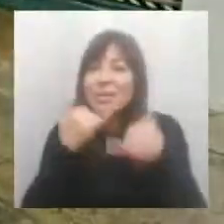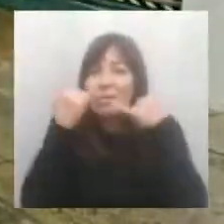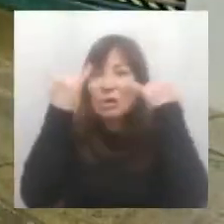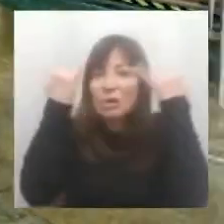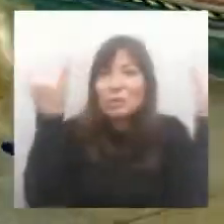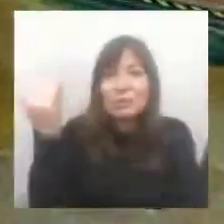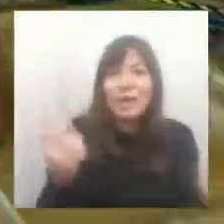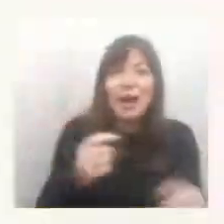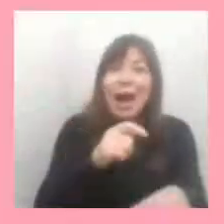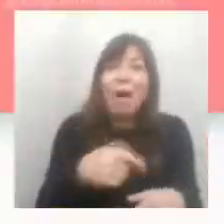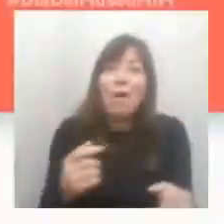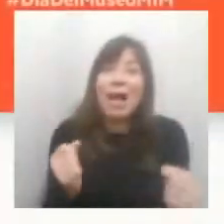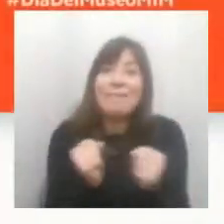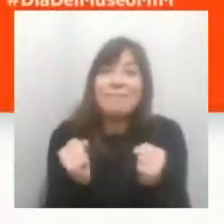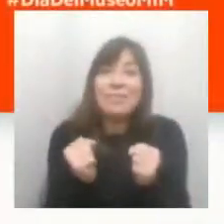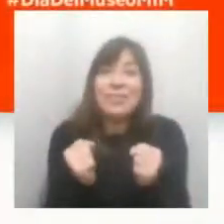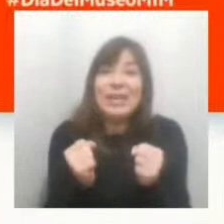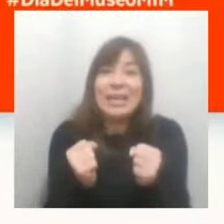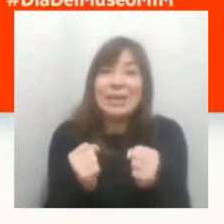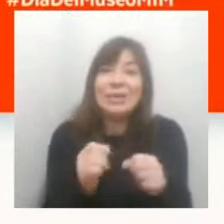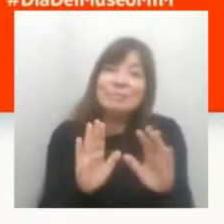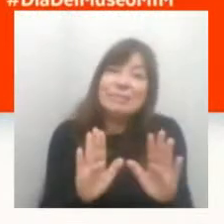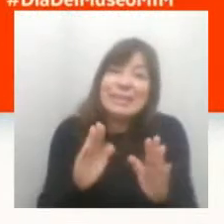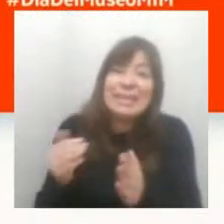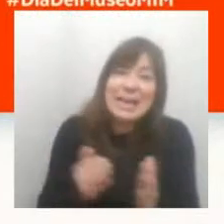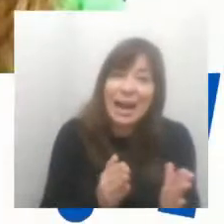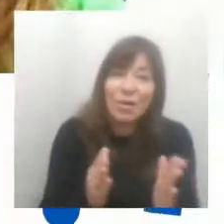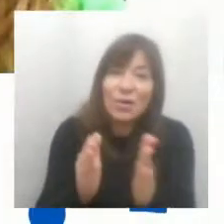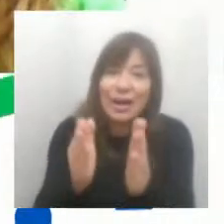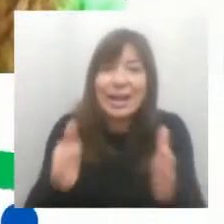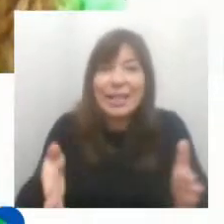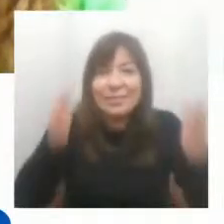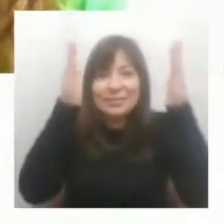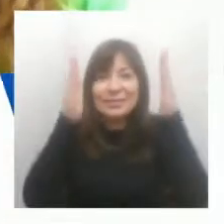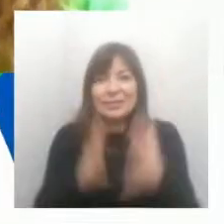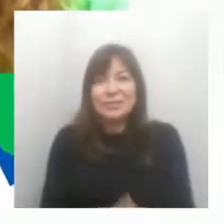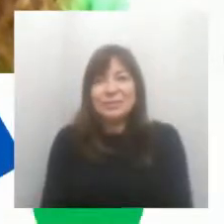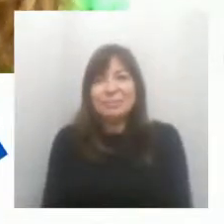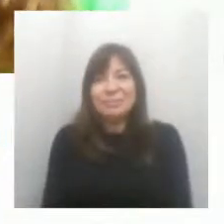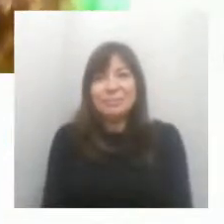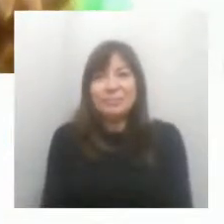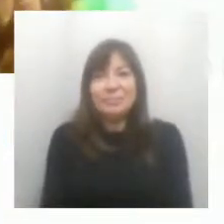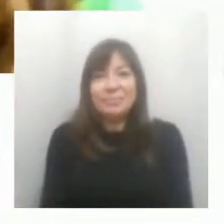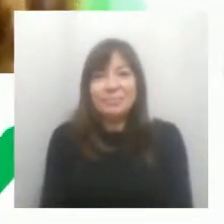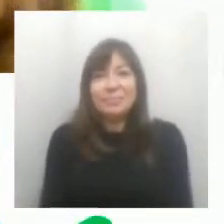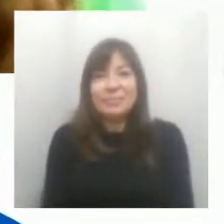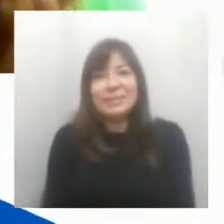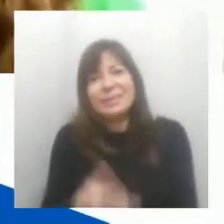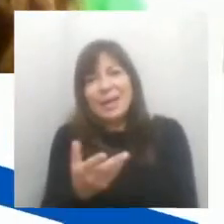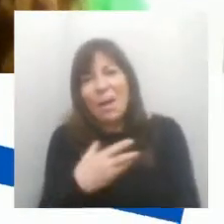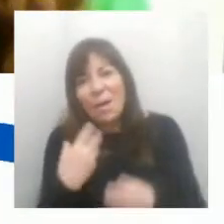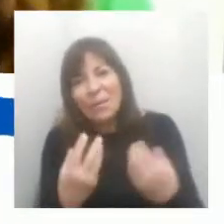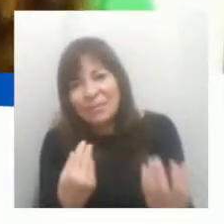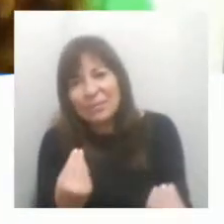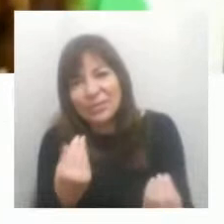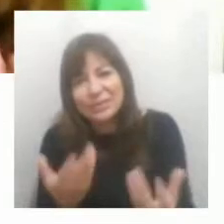que está haciendo frío y poder recorrer este edificio. Sí, por supuesto, Marcelo. Yo estoy acá atenta mirando